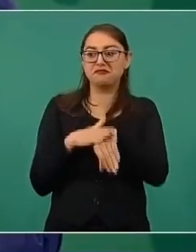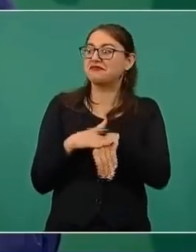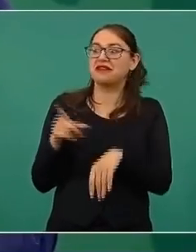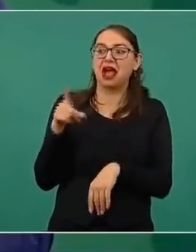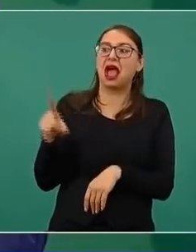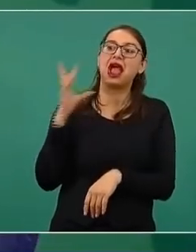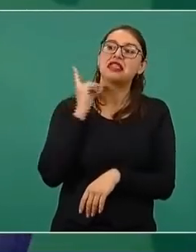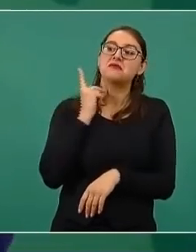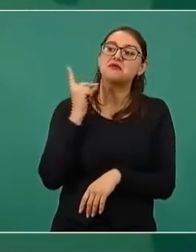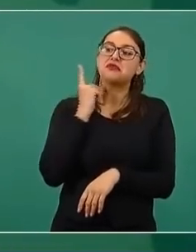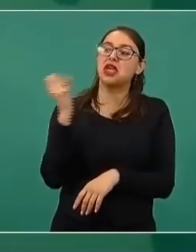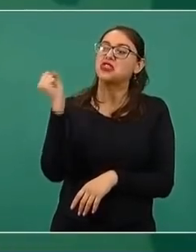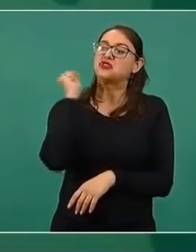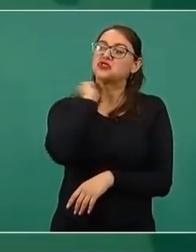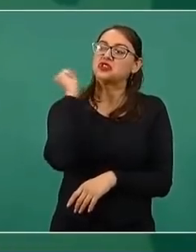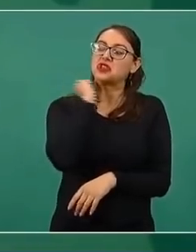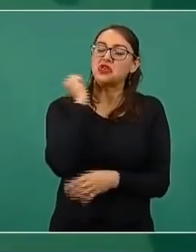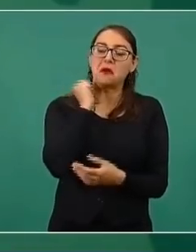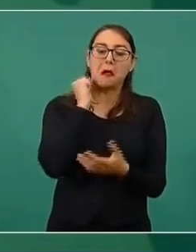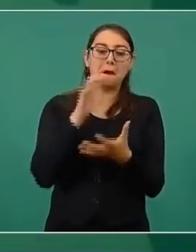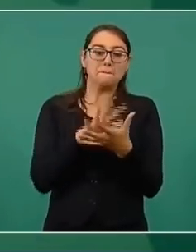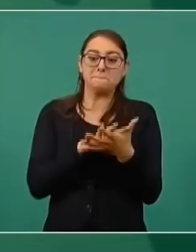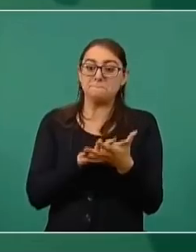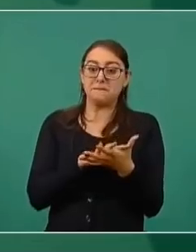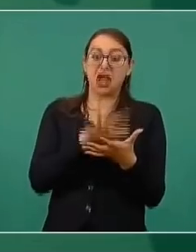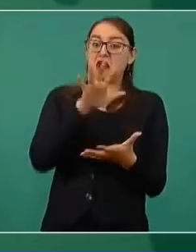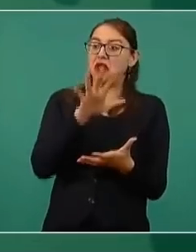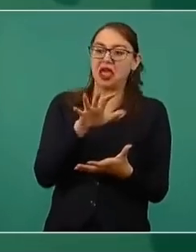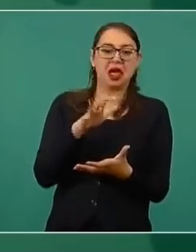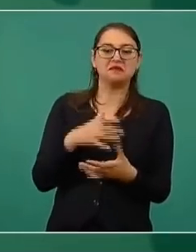pero no nosotros,